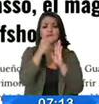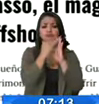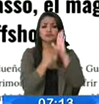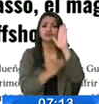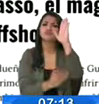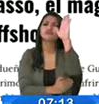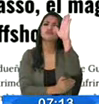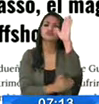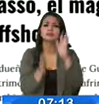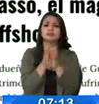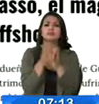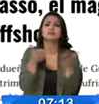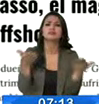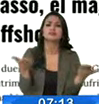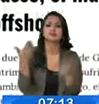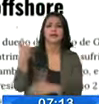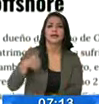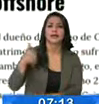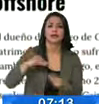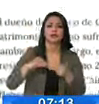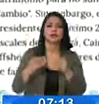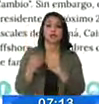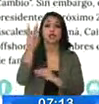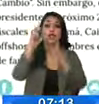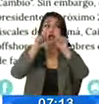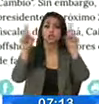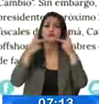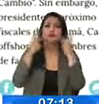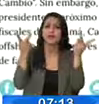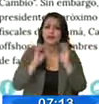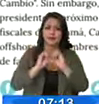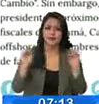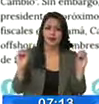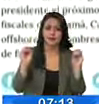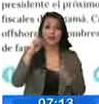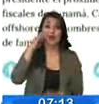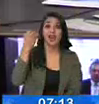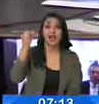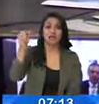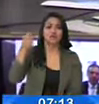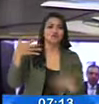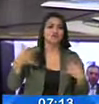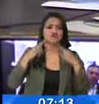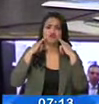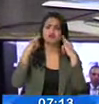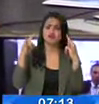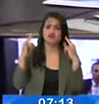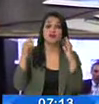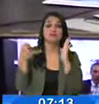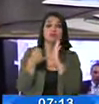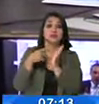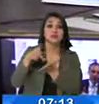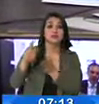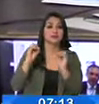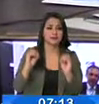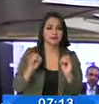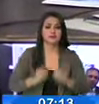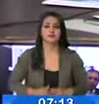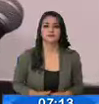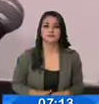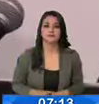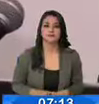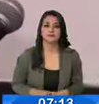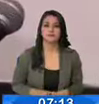medio argentino Página 12, que titulaba "Lazo el magnate de las offshore". Informó Héctor